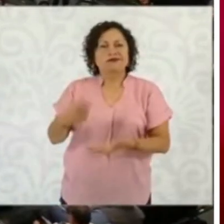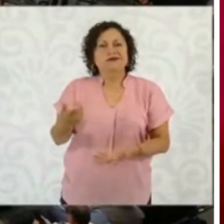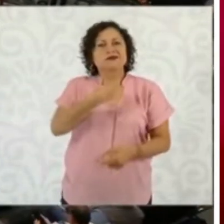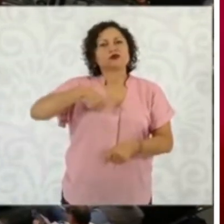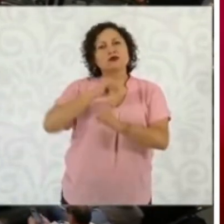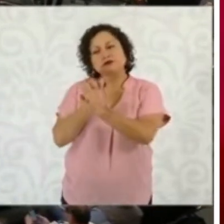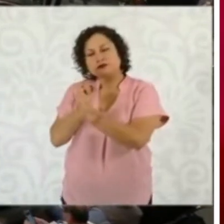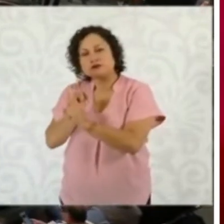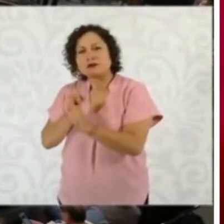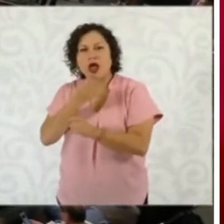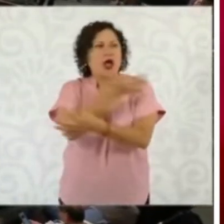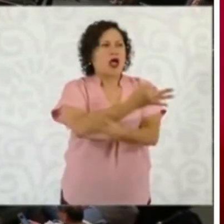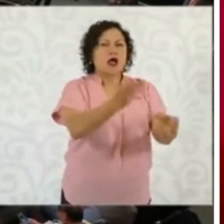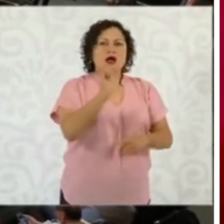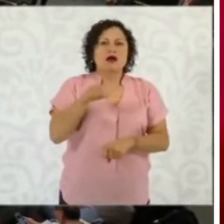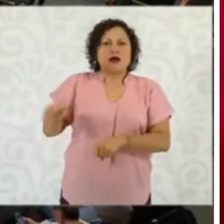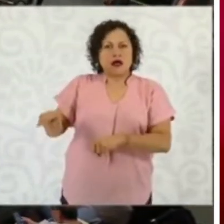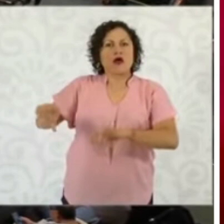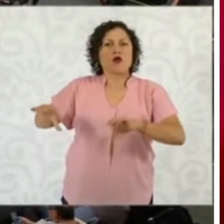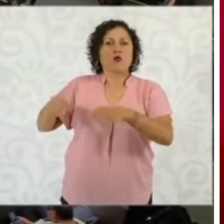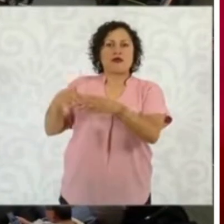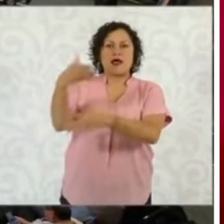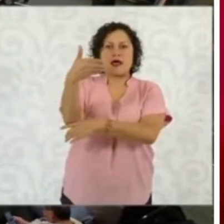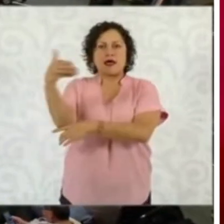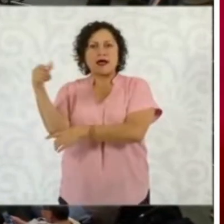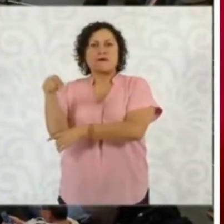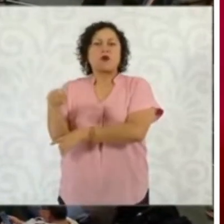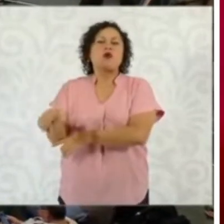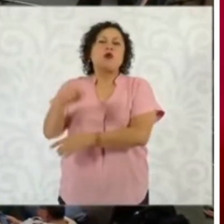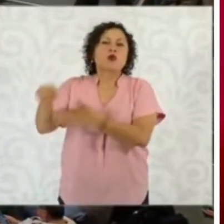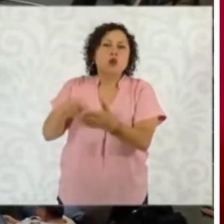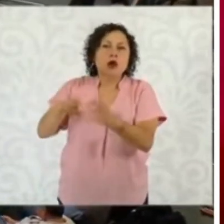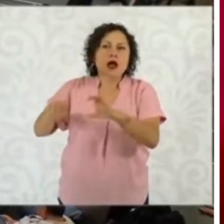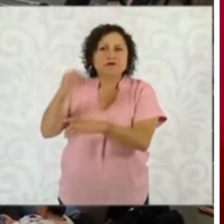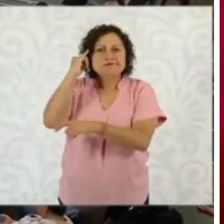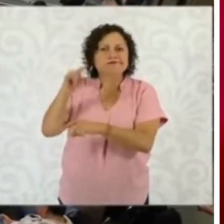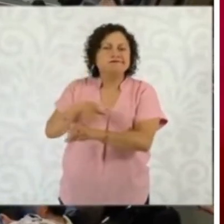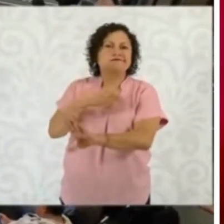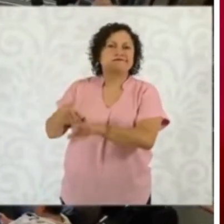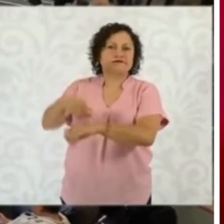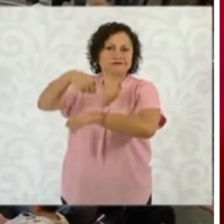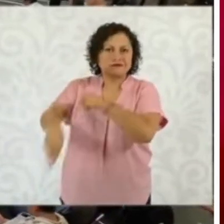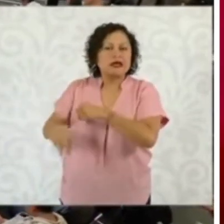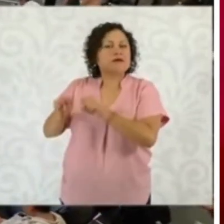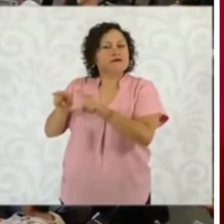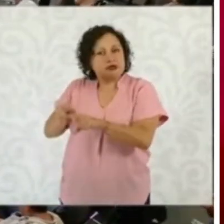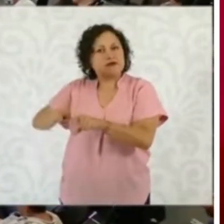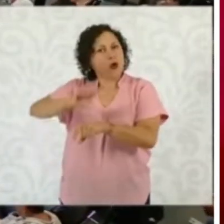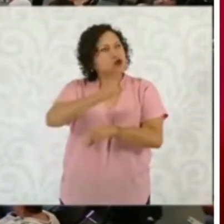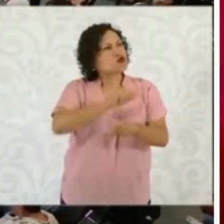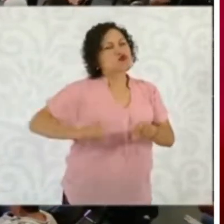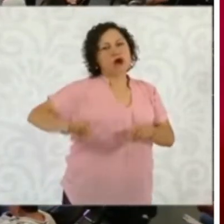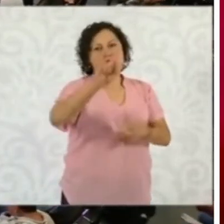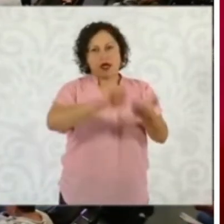no solamente afecta a las comunidades agrarias y ejidos, sino que el fraude se desdobla a muchísimos otros sectores de la población. En uno de